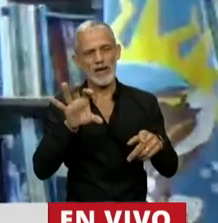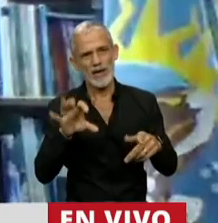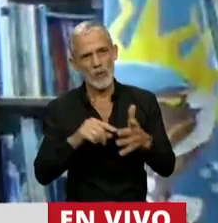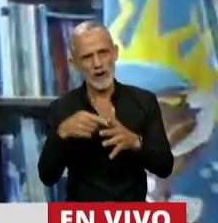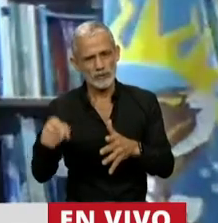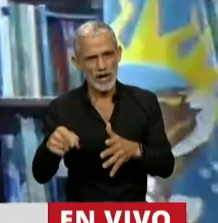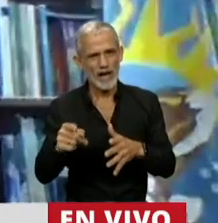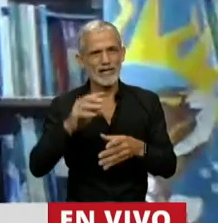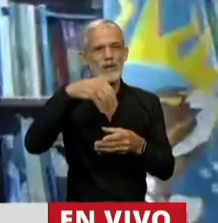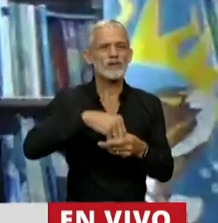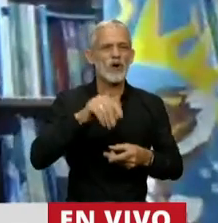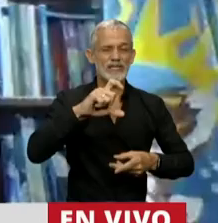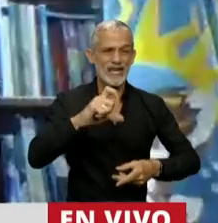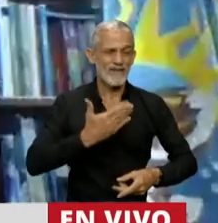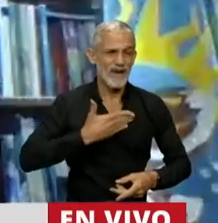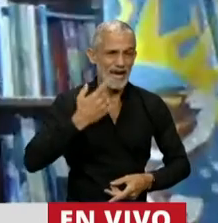CFI.